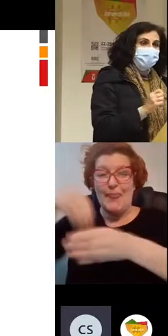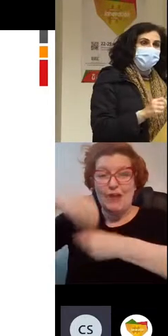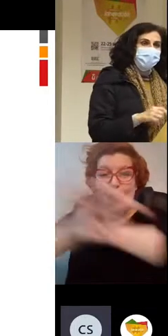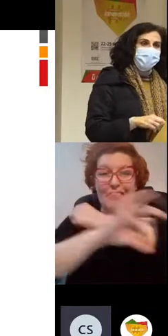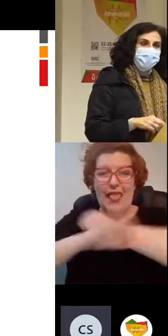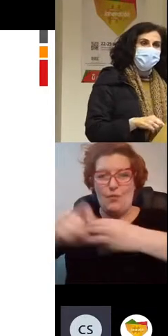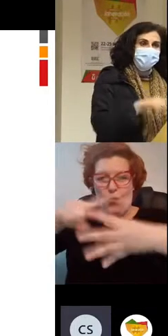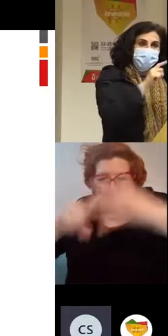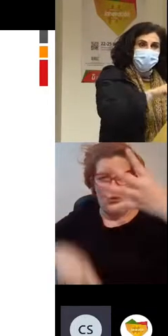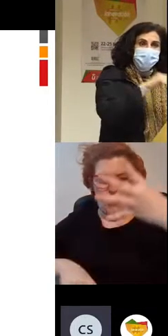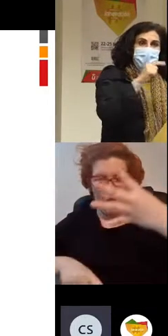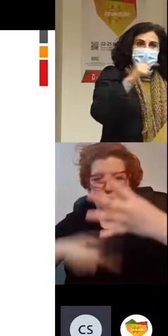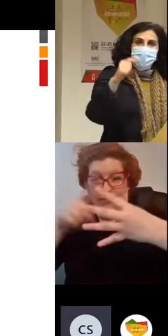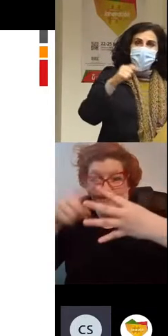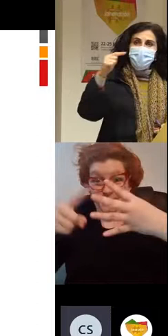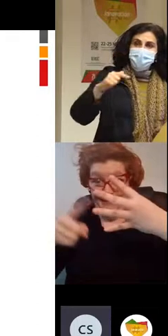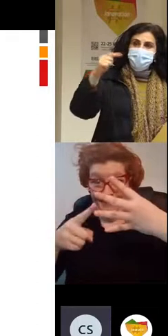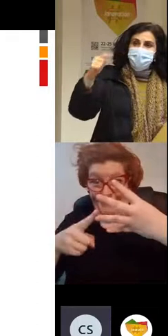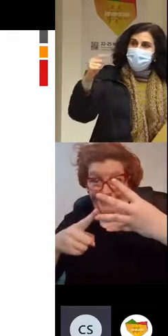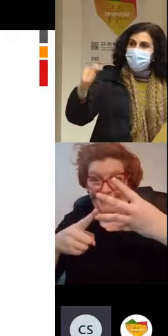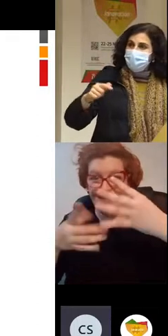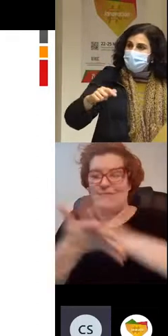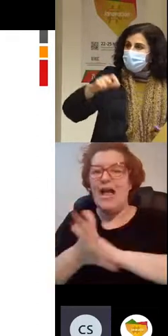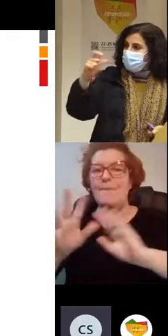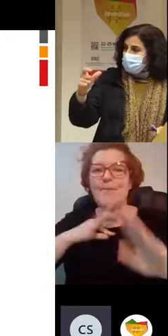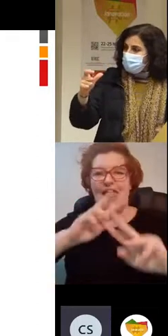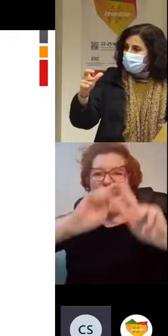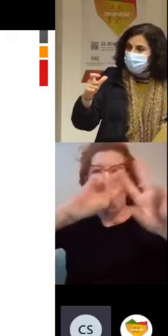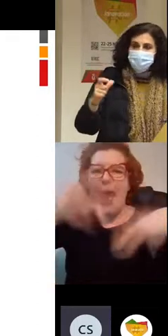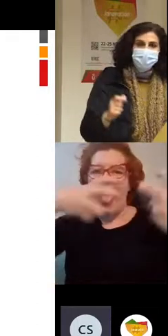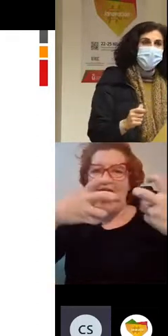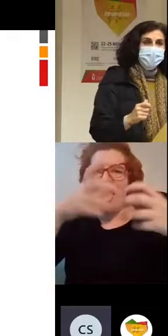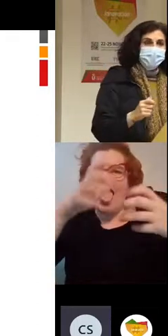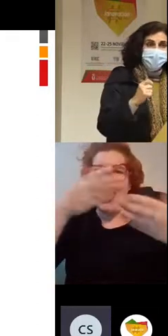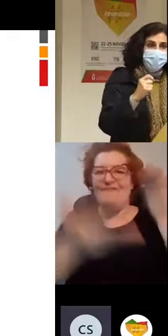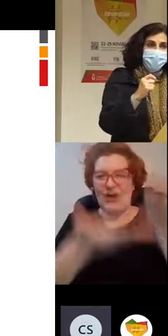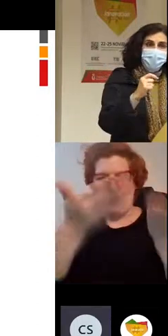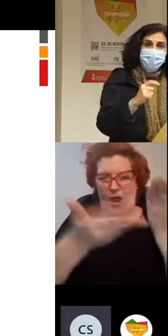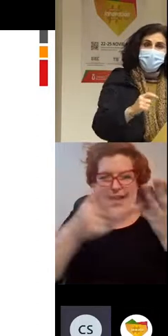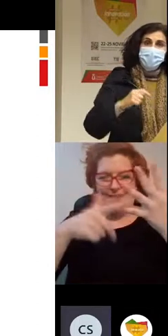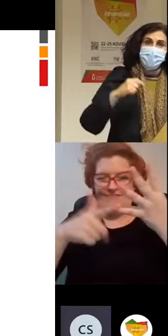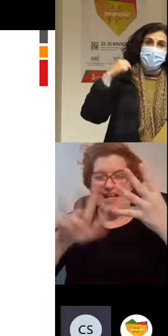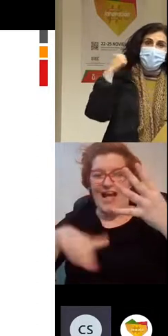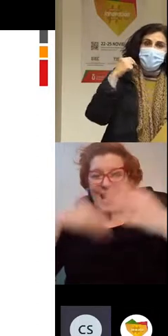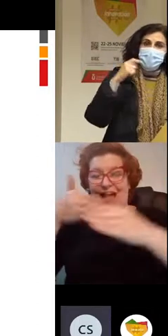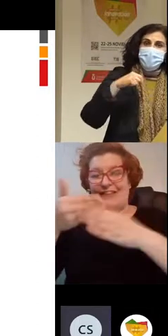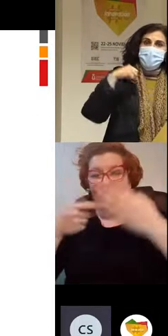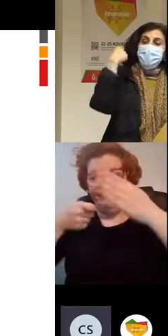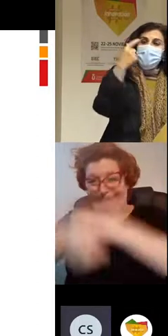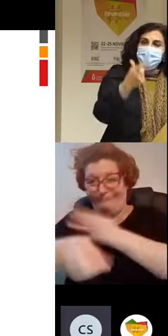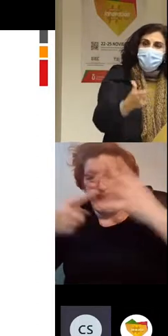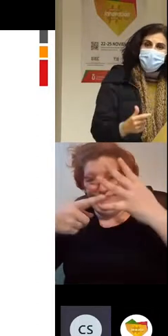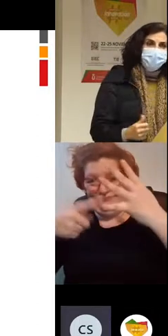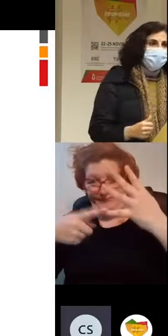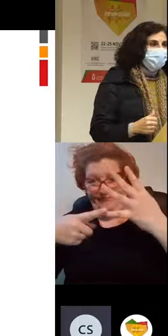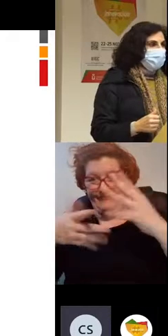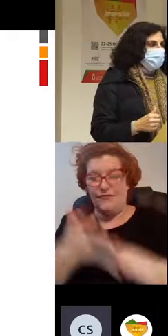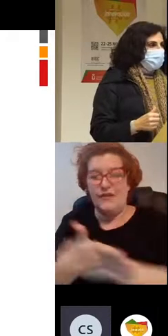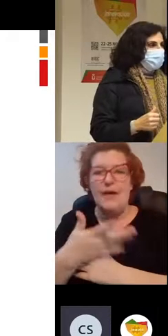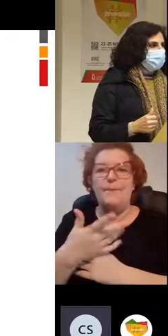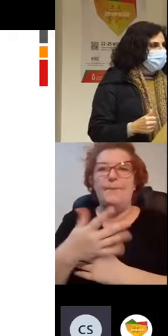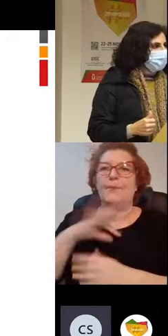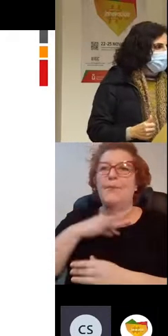Las 3 primeras son reevaluables todo el rato hasta entregar la última, con lo cual te van